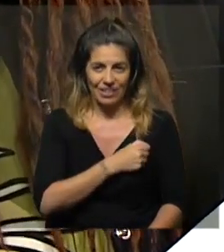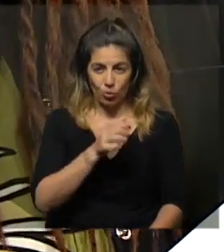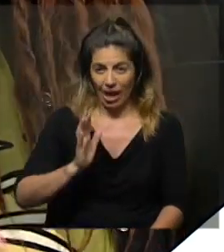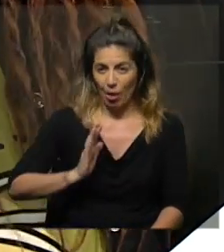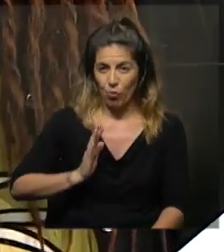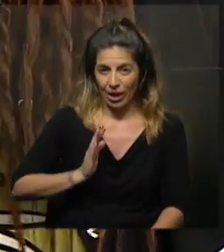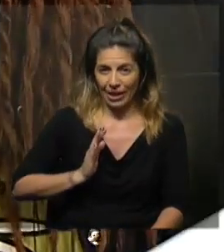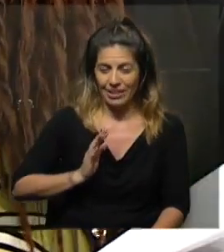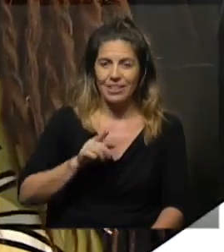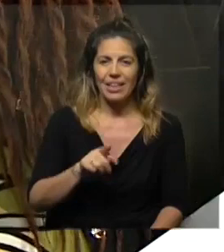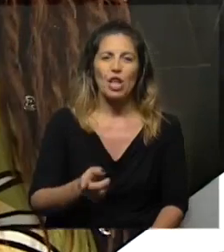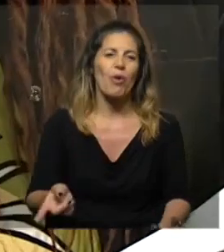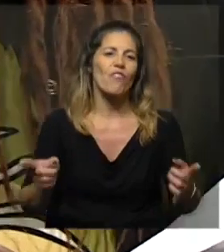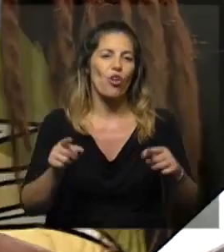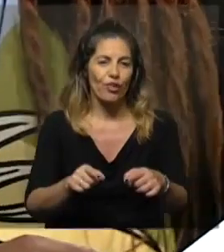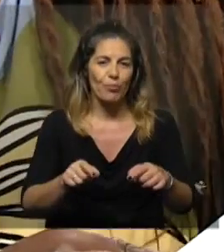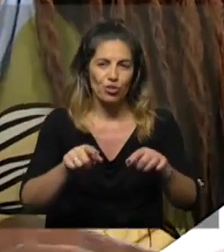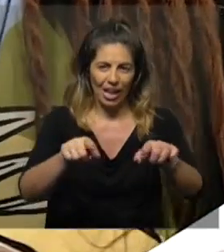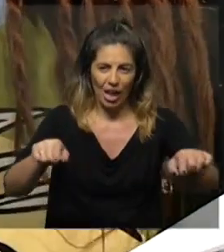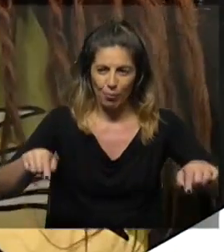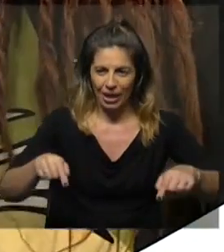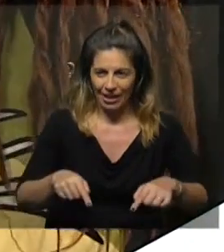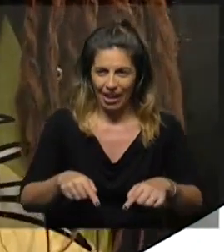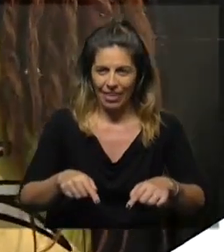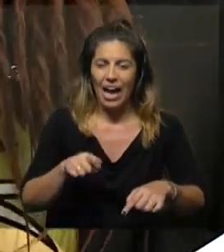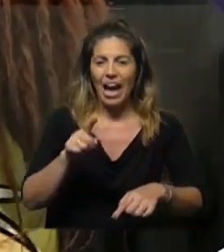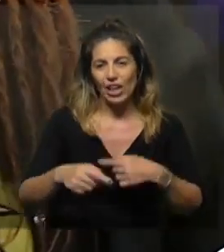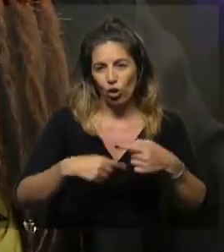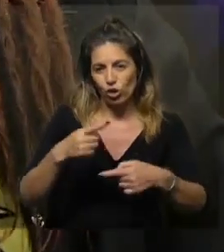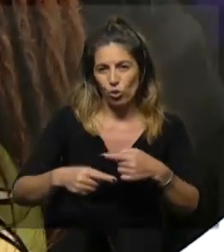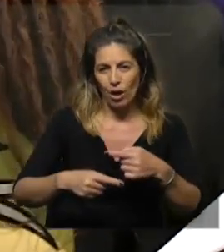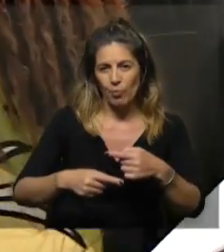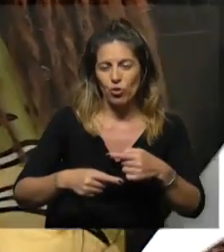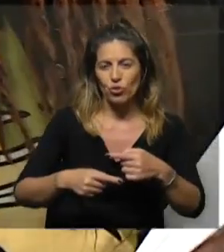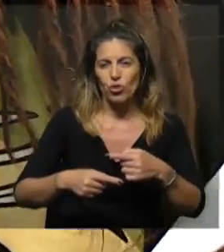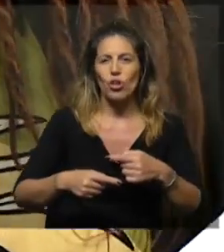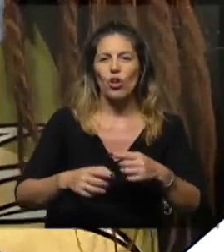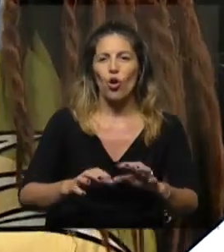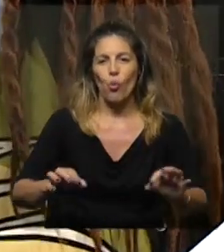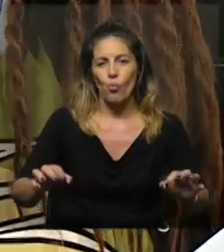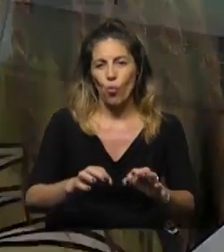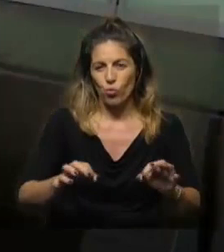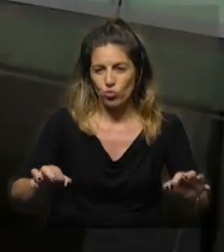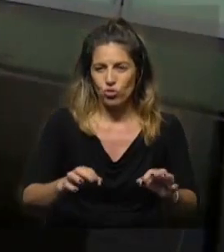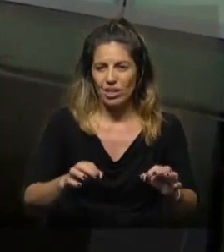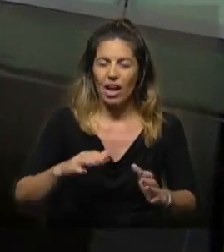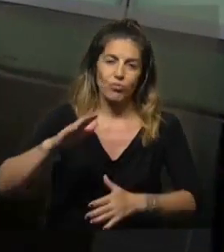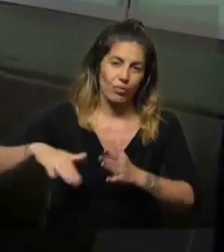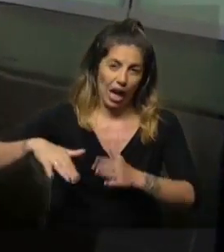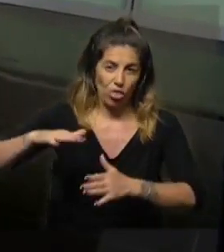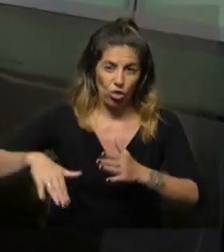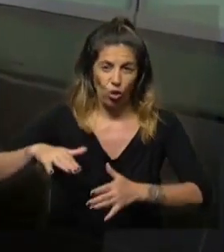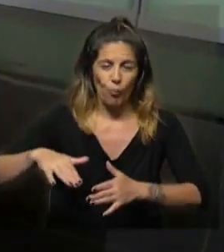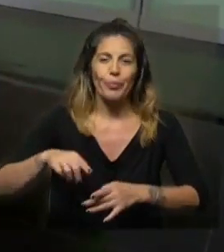a la Explanada Para que vean que vamos y volvemos y ahí vamos a tener el candofón que es también está Ignacio Núñez Ignacio Silva Perdón